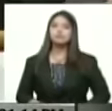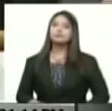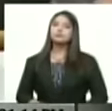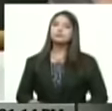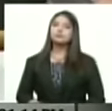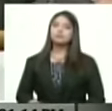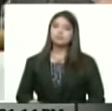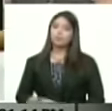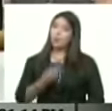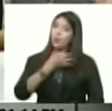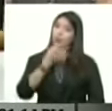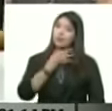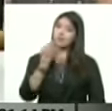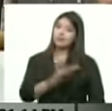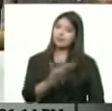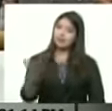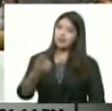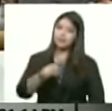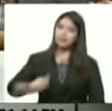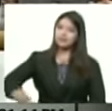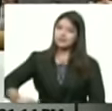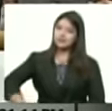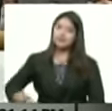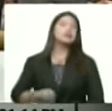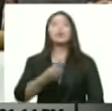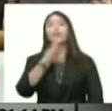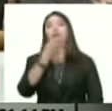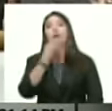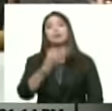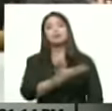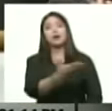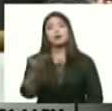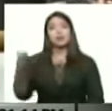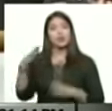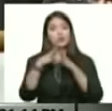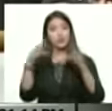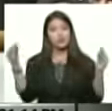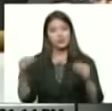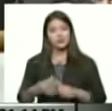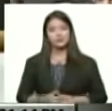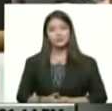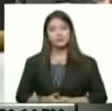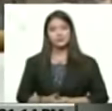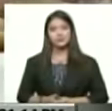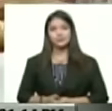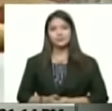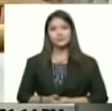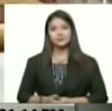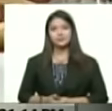Sí, muy buenas tardes, señor presidente, muy buenas tardes a todos los compañeros del podio.